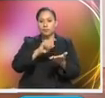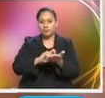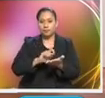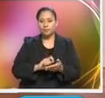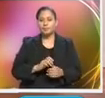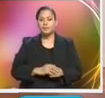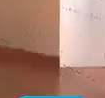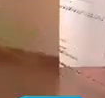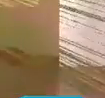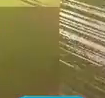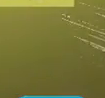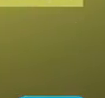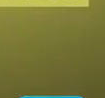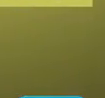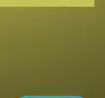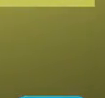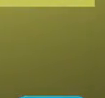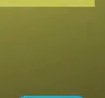Escribes.